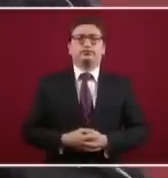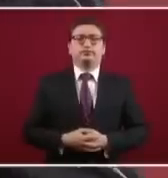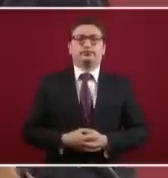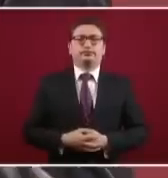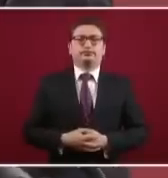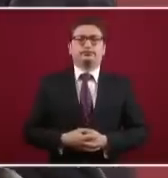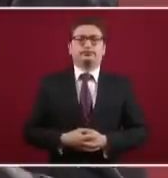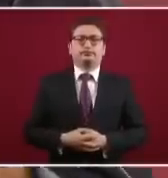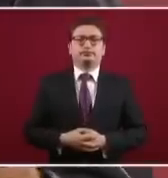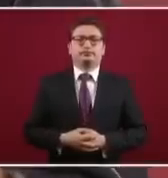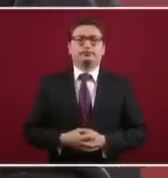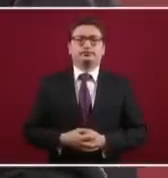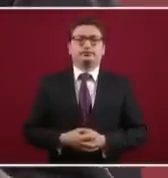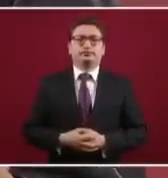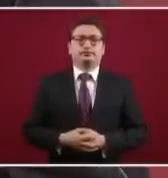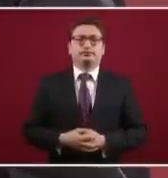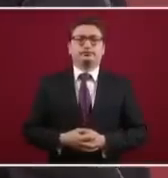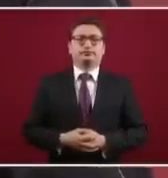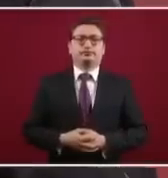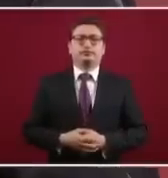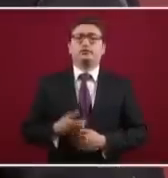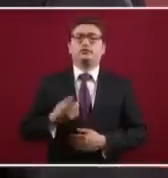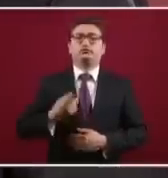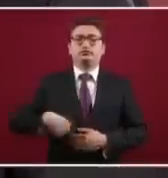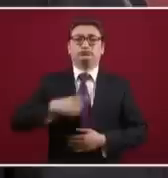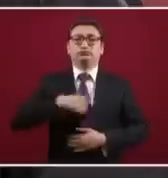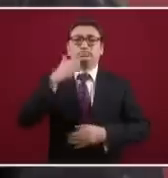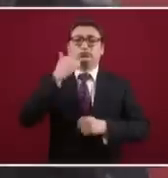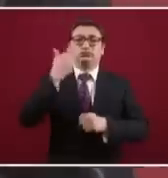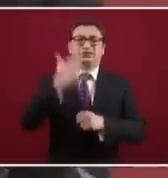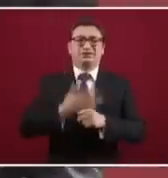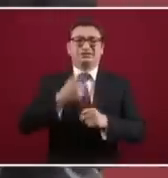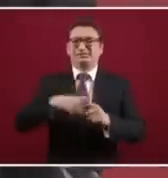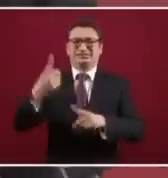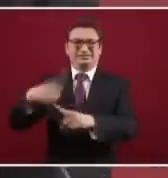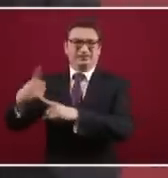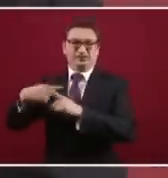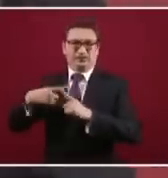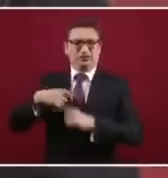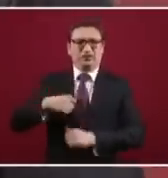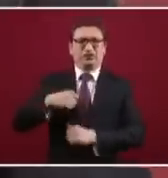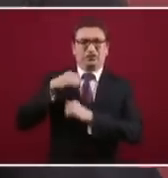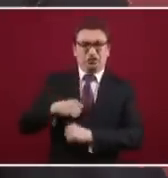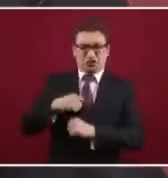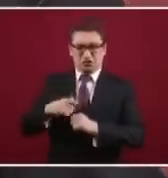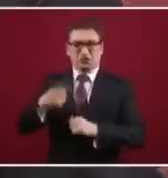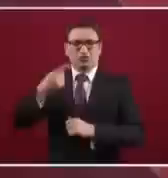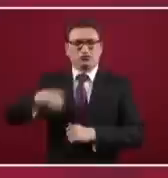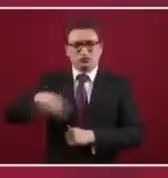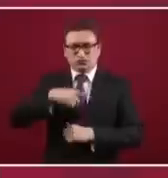todos los que tenemos responsabilidad en garantizar la paz,